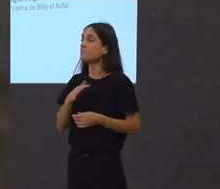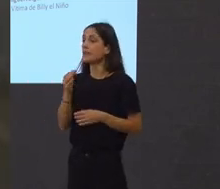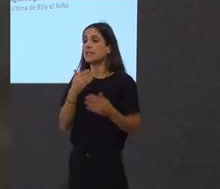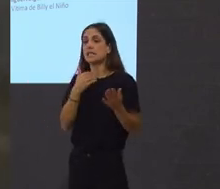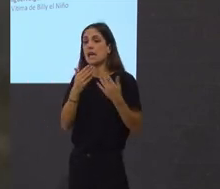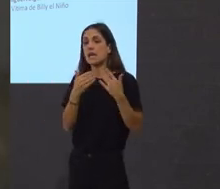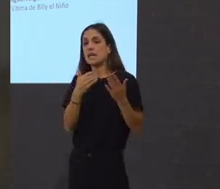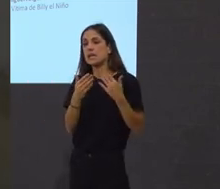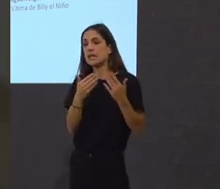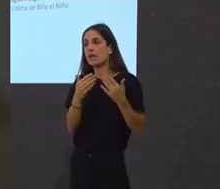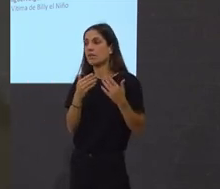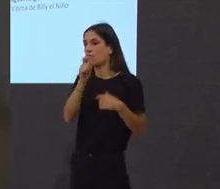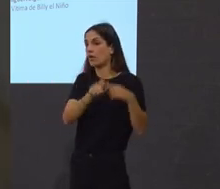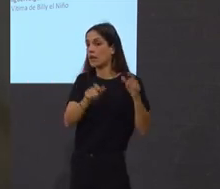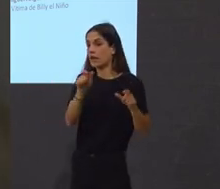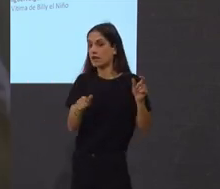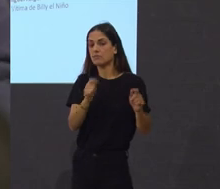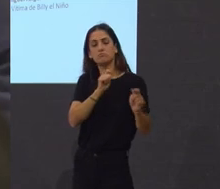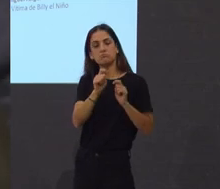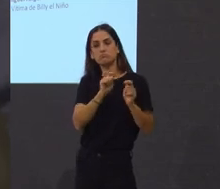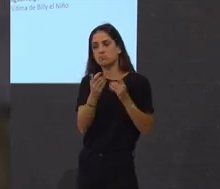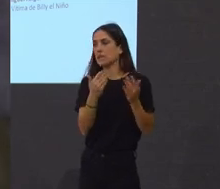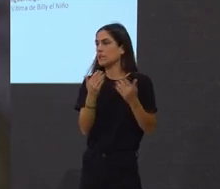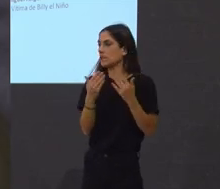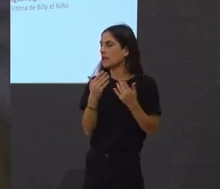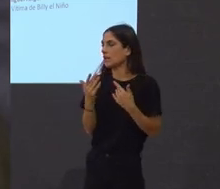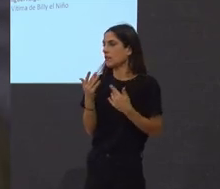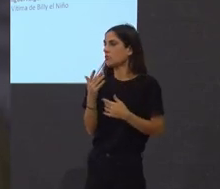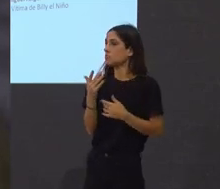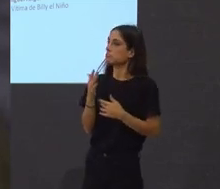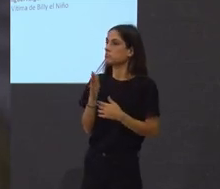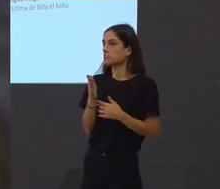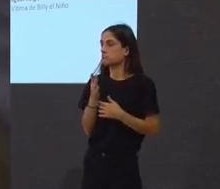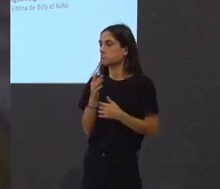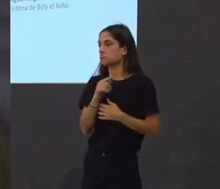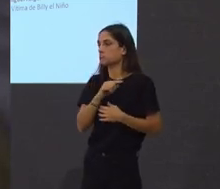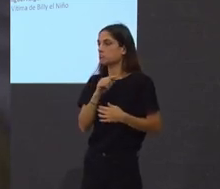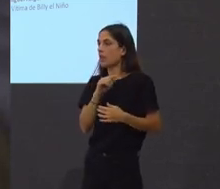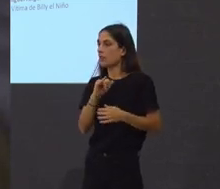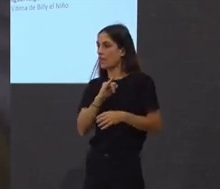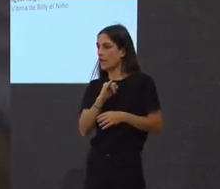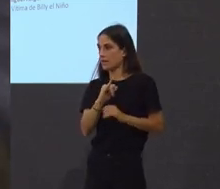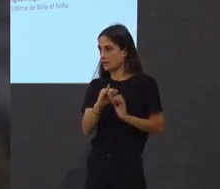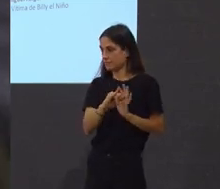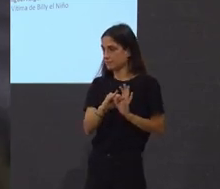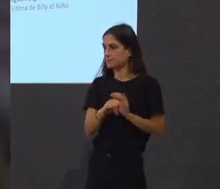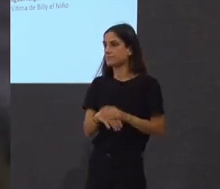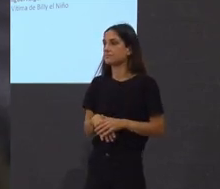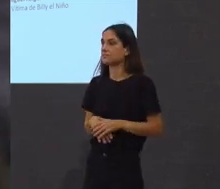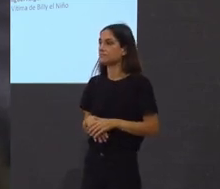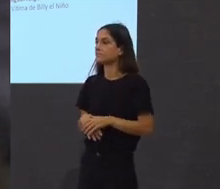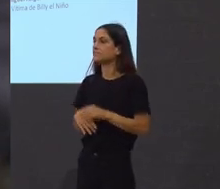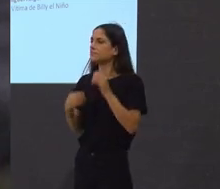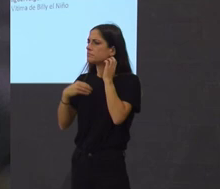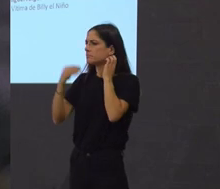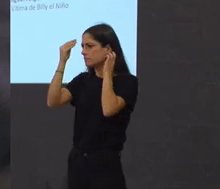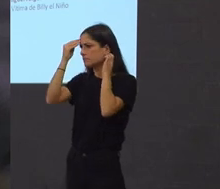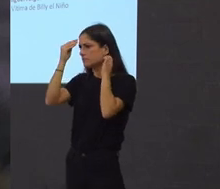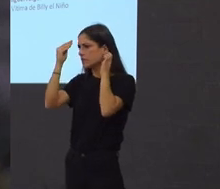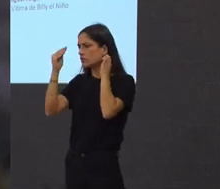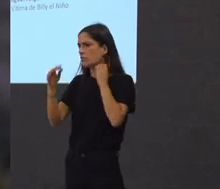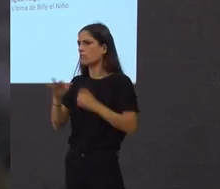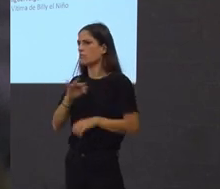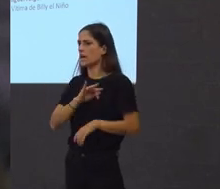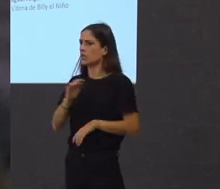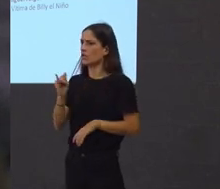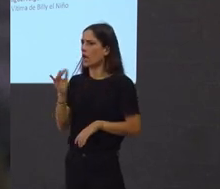asesino este vive el niño de gonzález para chicos y pues tiene tiene mérito porque la subieron